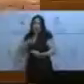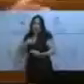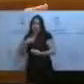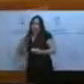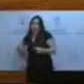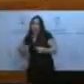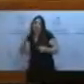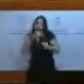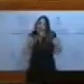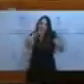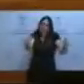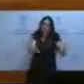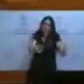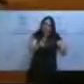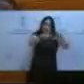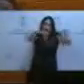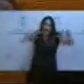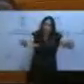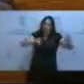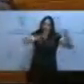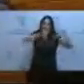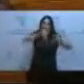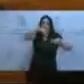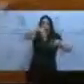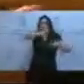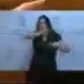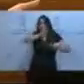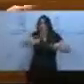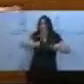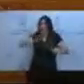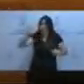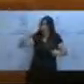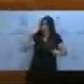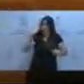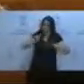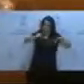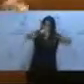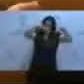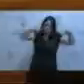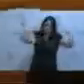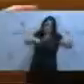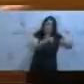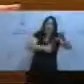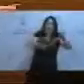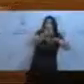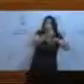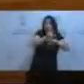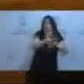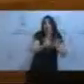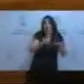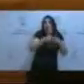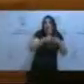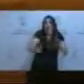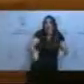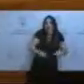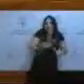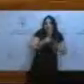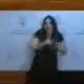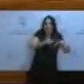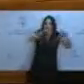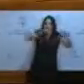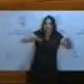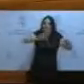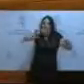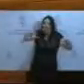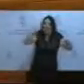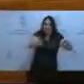un cercado de 7.000 metros cuadrados. No reproduce en absoluto para nada lo que es una jerarquía o lo que es una estructura de una manera natural. Son 3 machos allí en un cercado